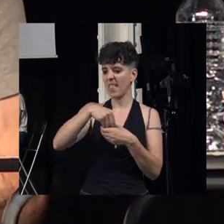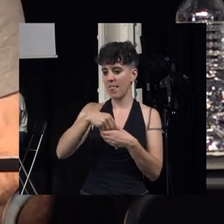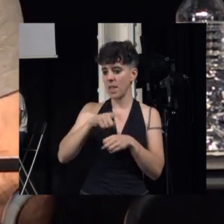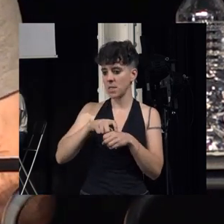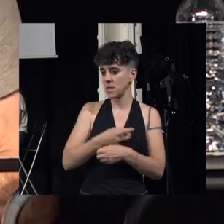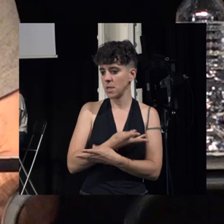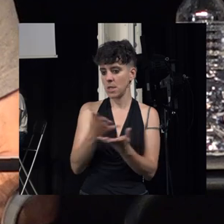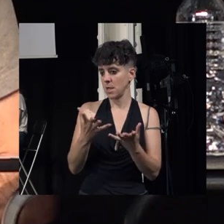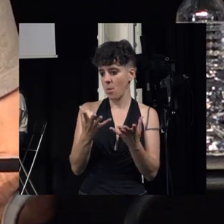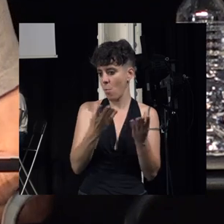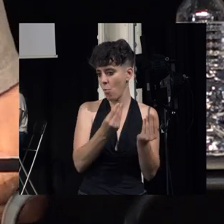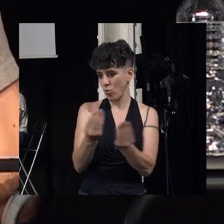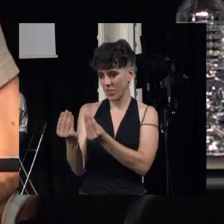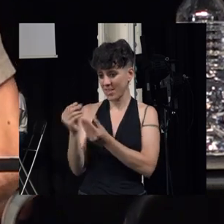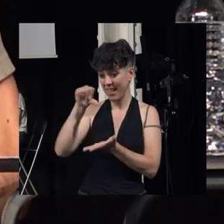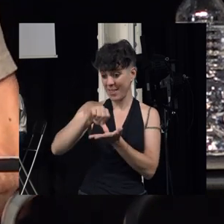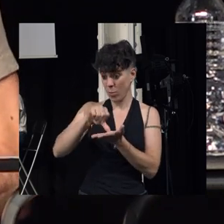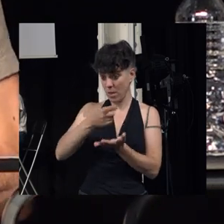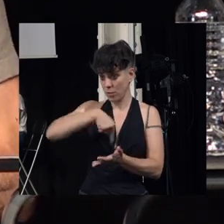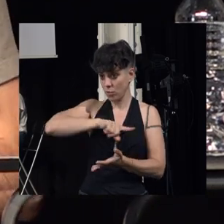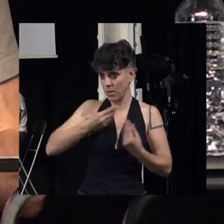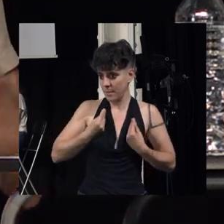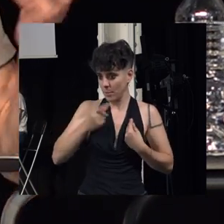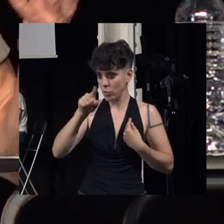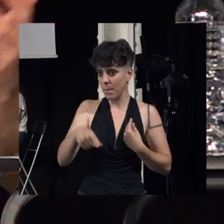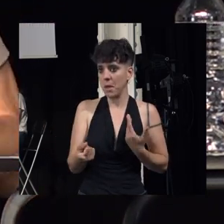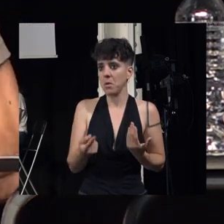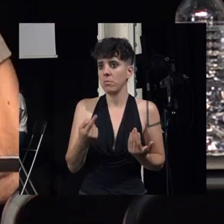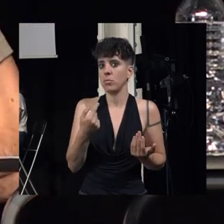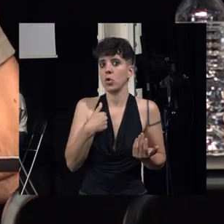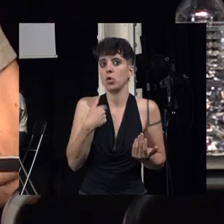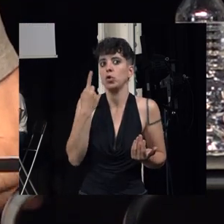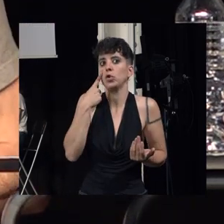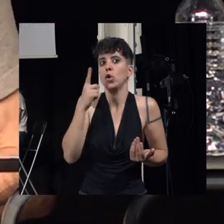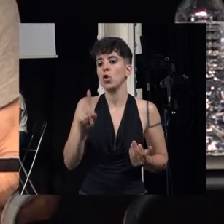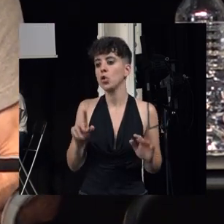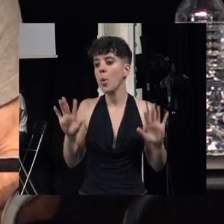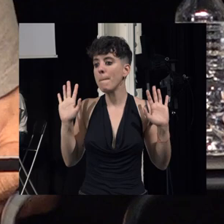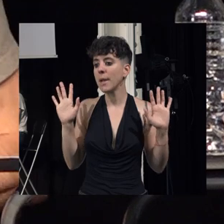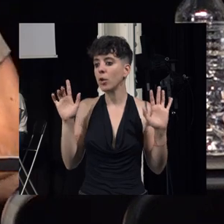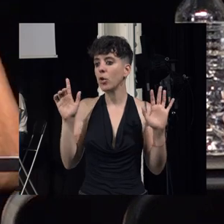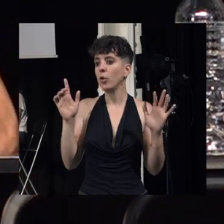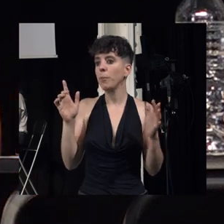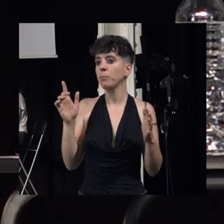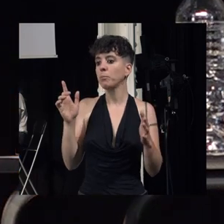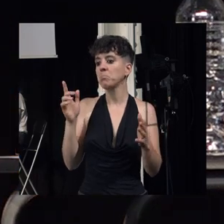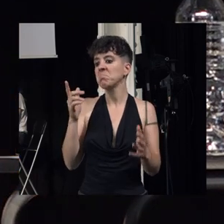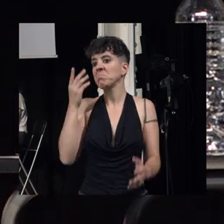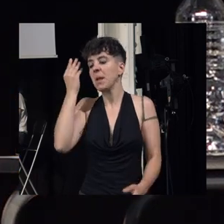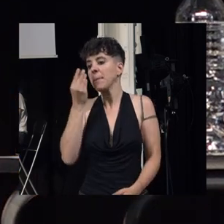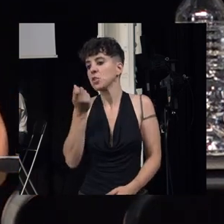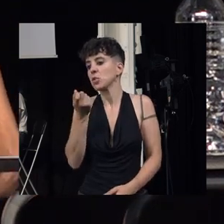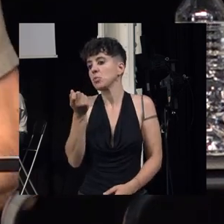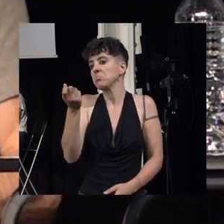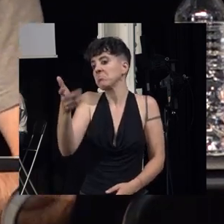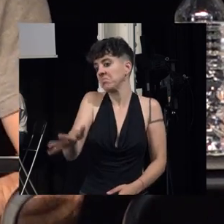ciudades, de las urbes que habitamos. O sea, yo no conozco, pero supongo que sea un poco similar a barrios que